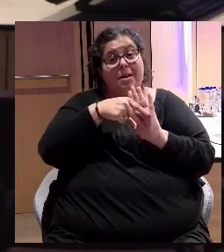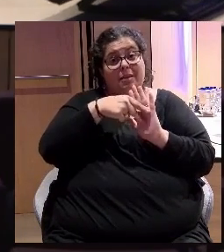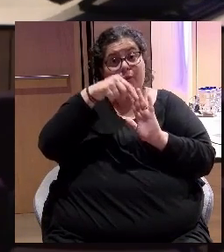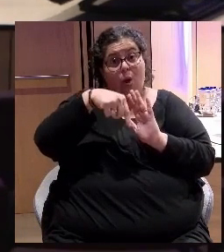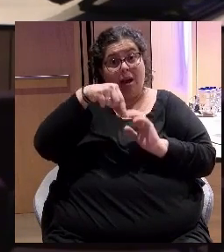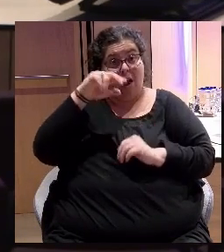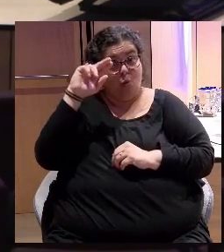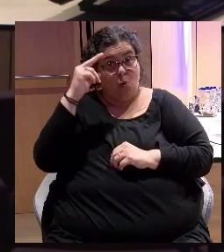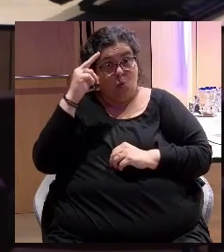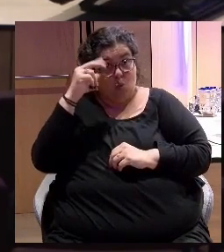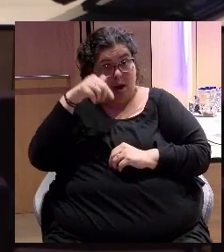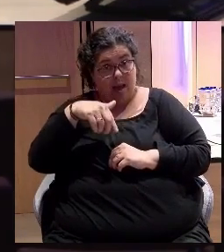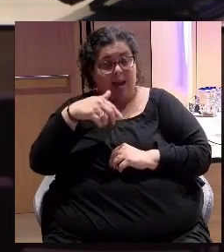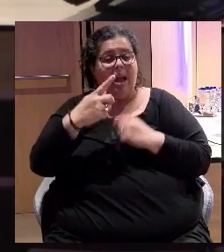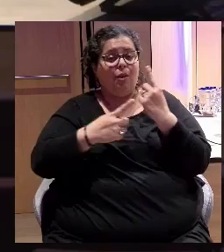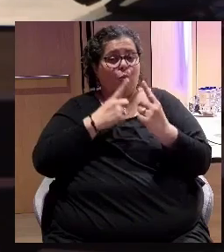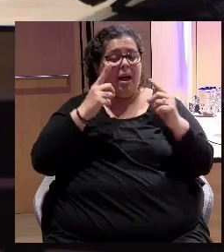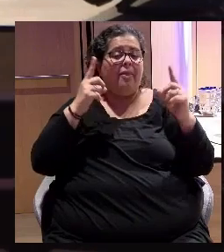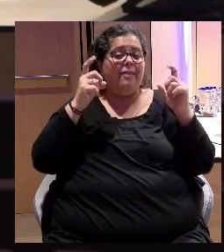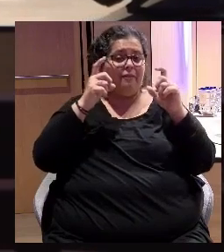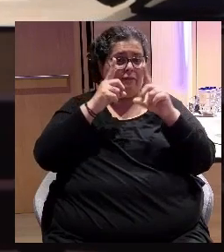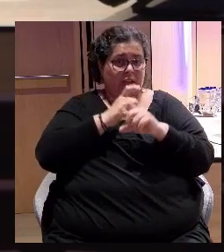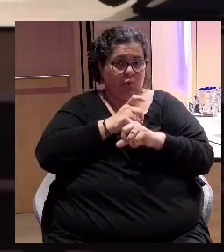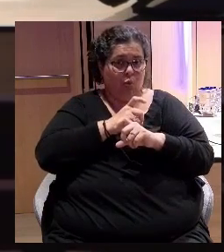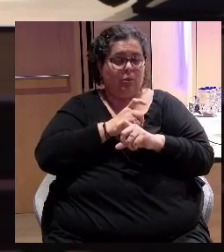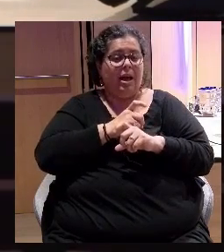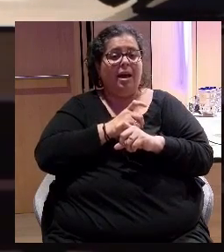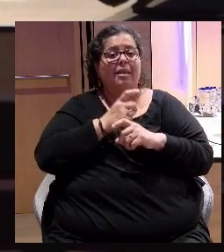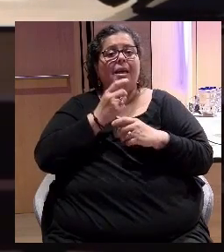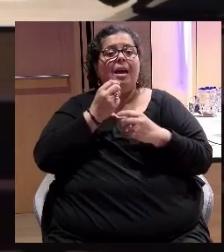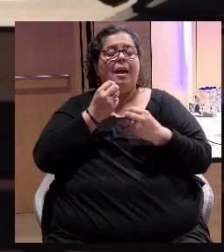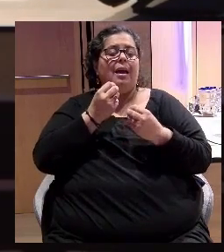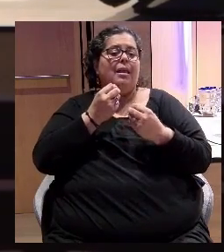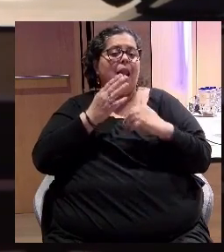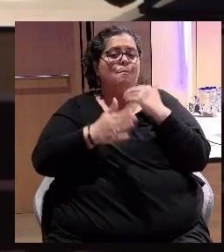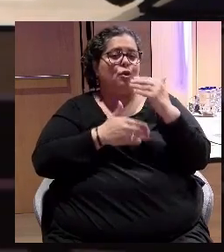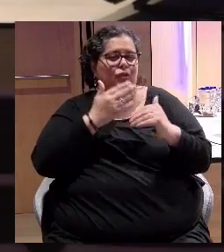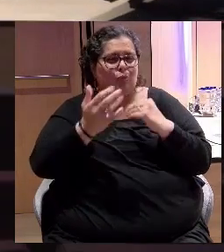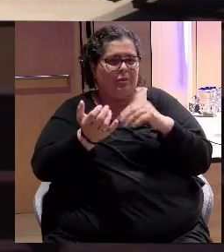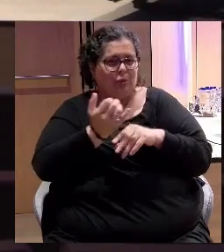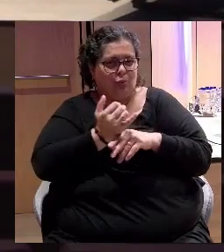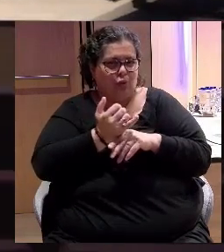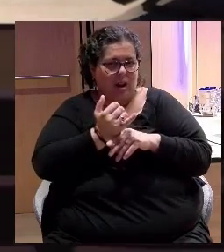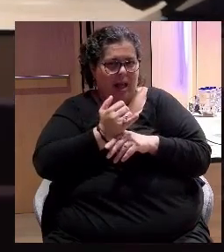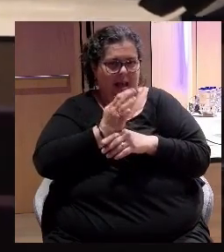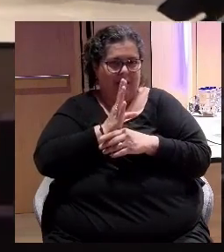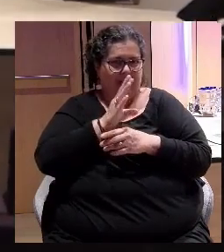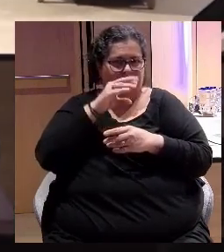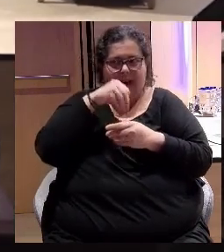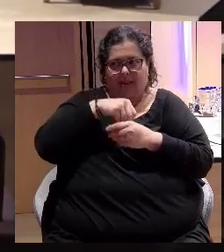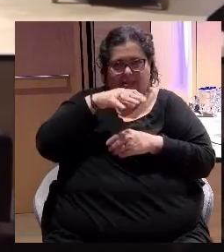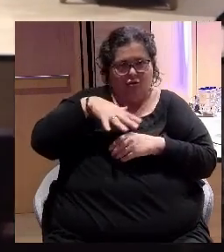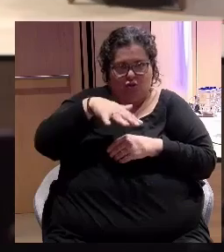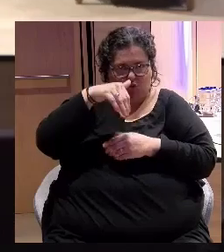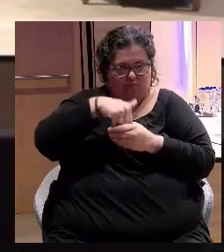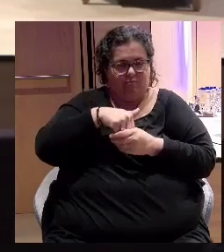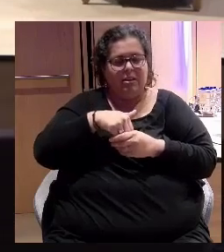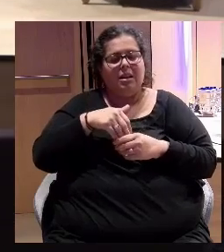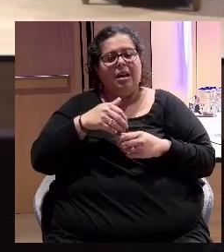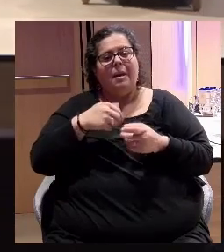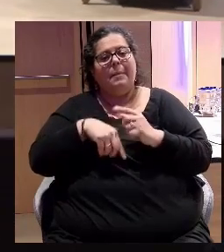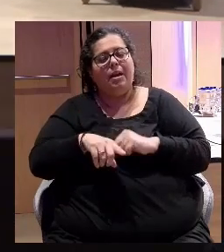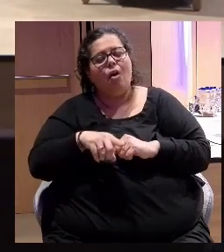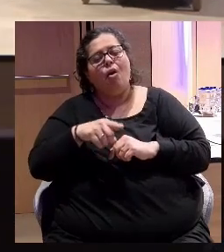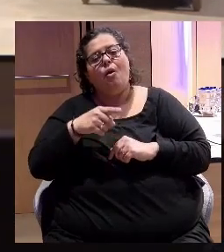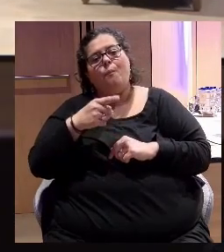tenemos alguna dificultad, digamos, en la posición institucional de nosotros, digamos, como órgano garante y de